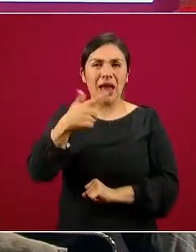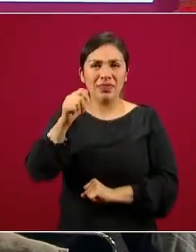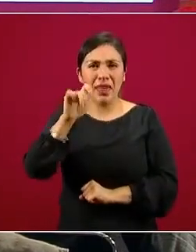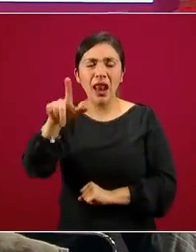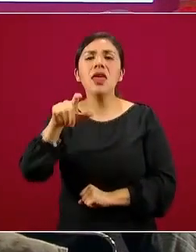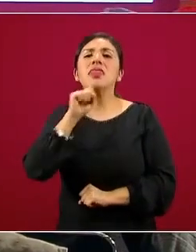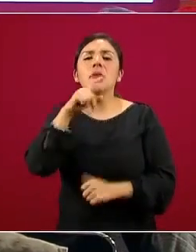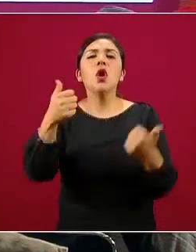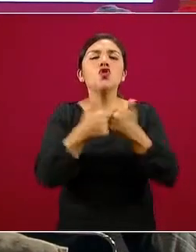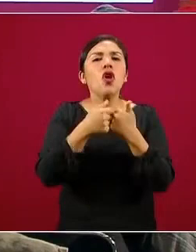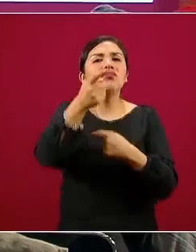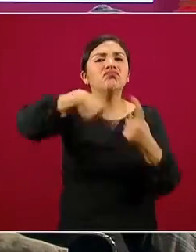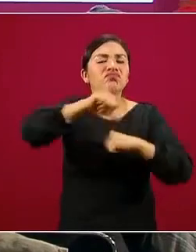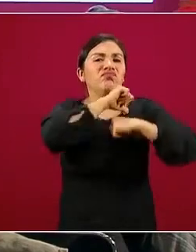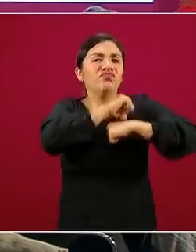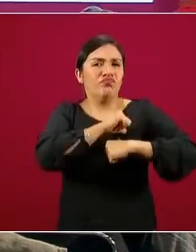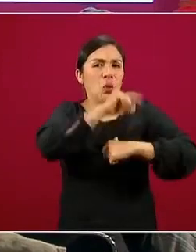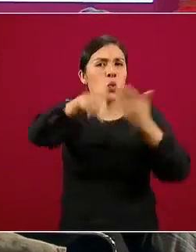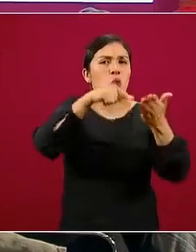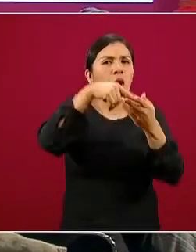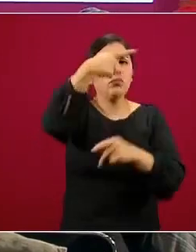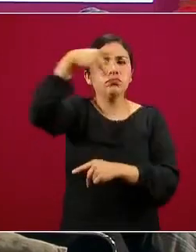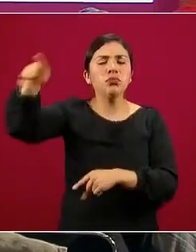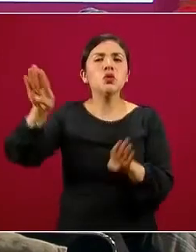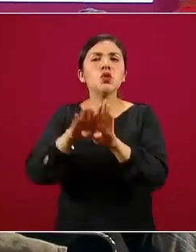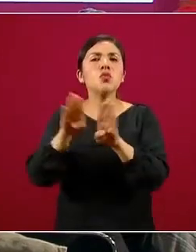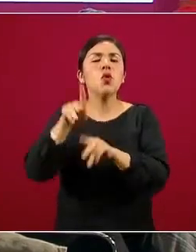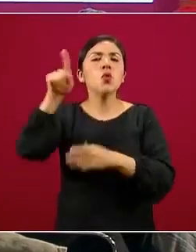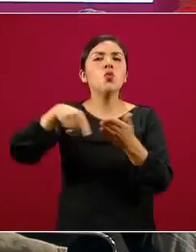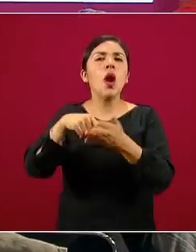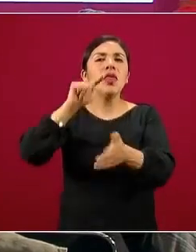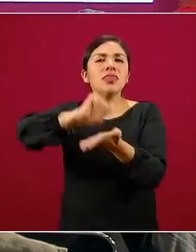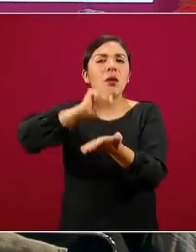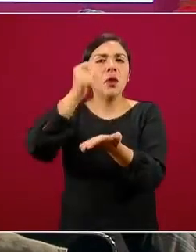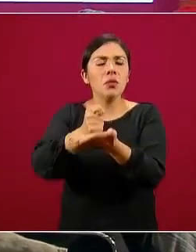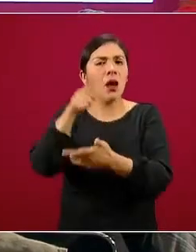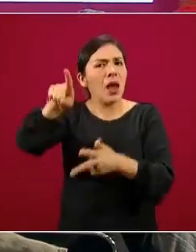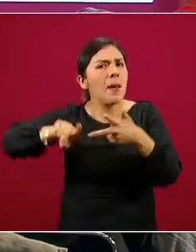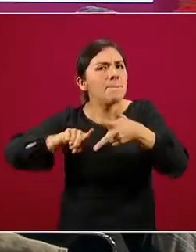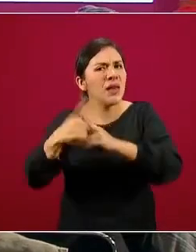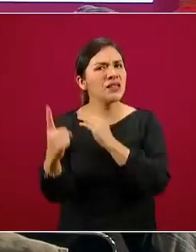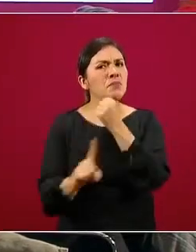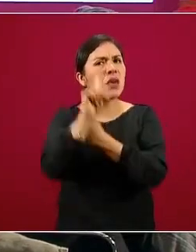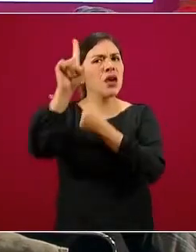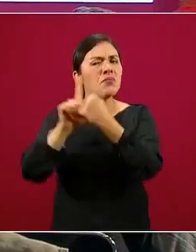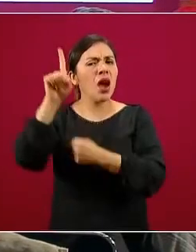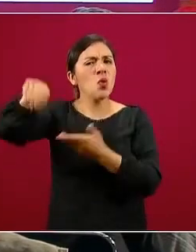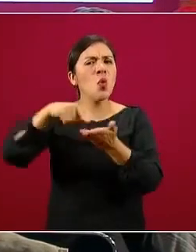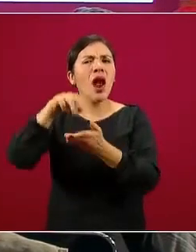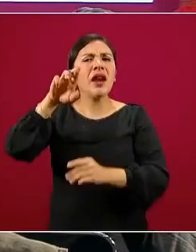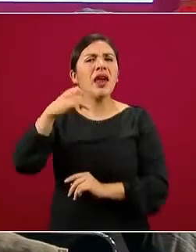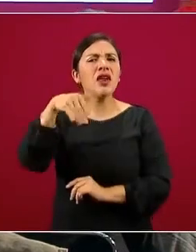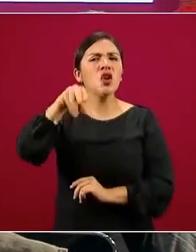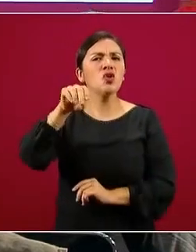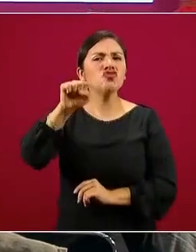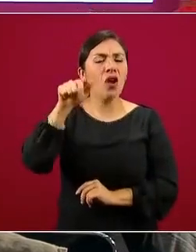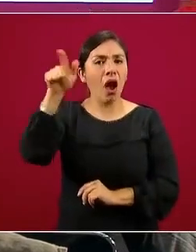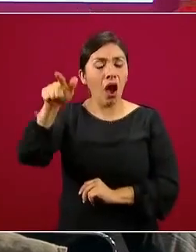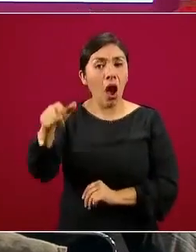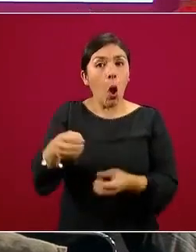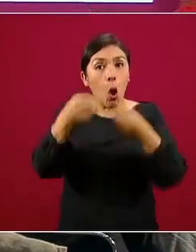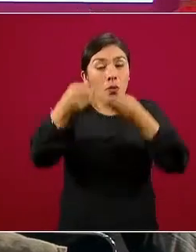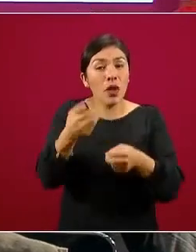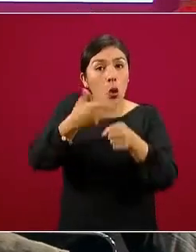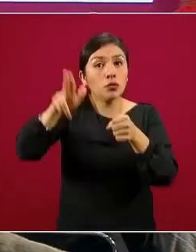las autoridades locales en este caso de tamaulipas por una situación que se empezaba a presentar en reynosa en reynosa la capacidad hospitalaria